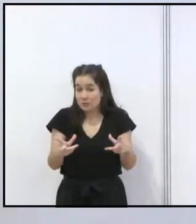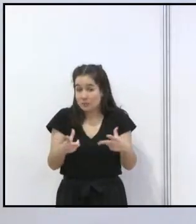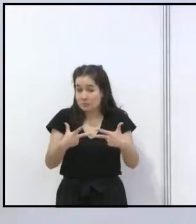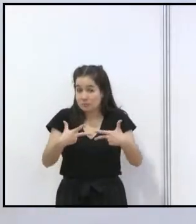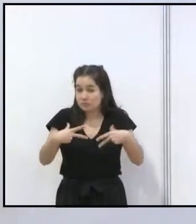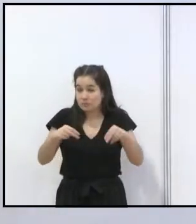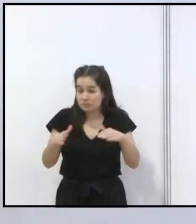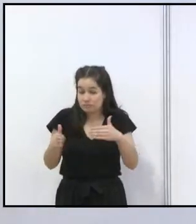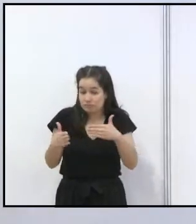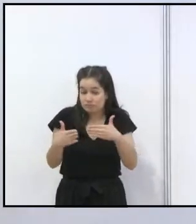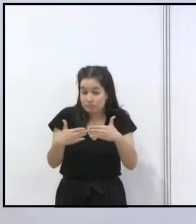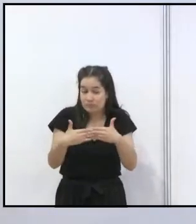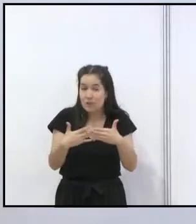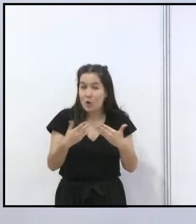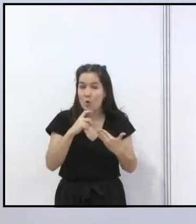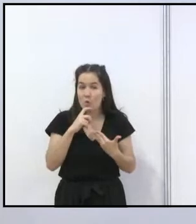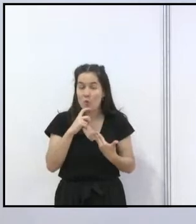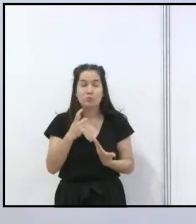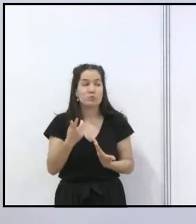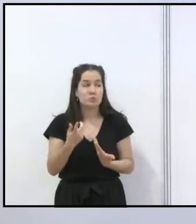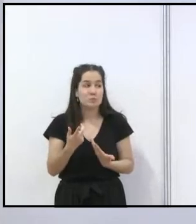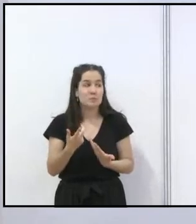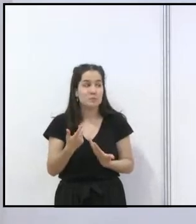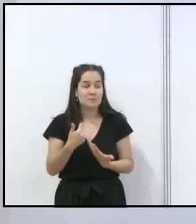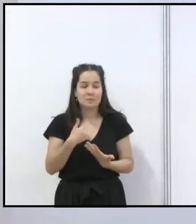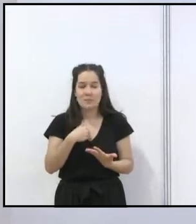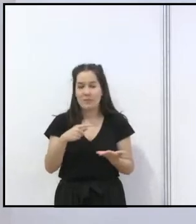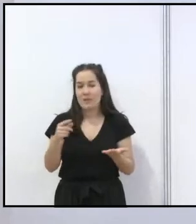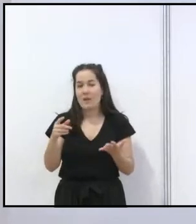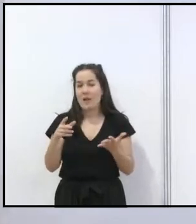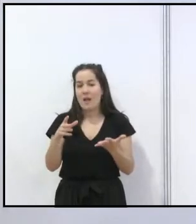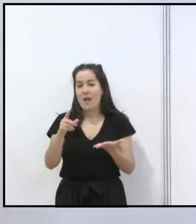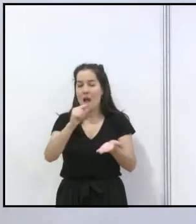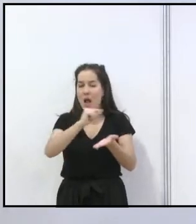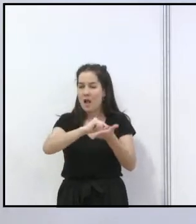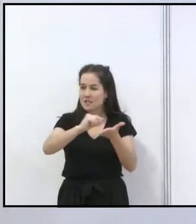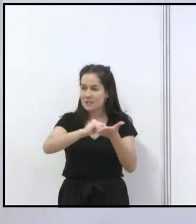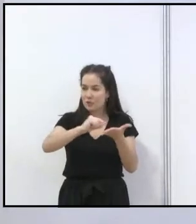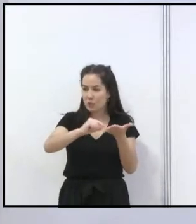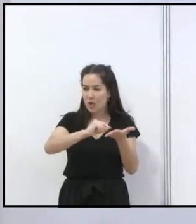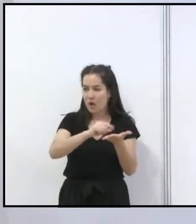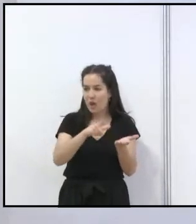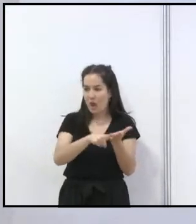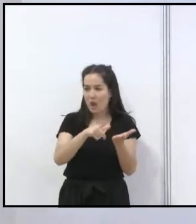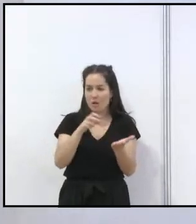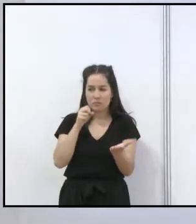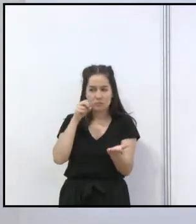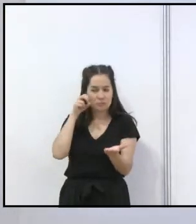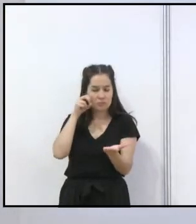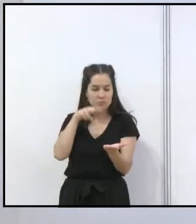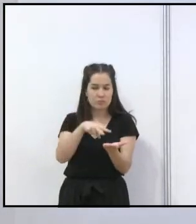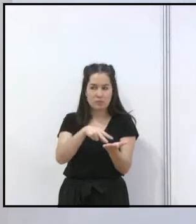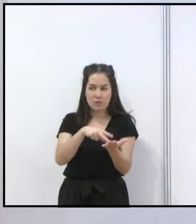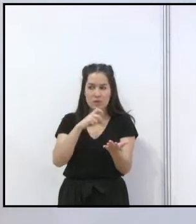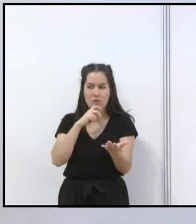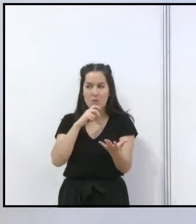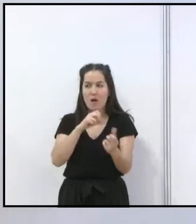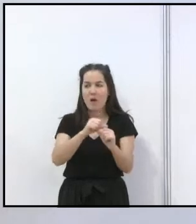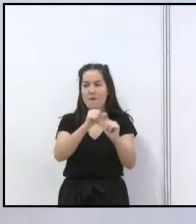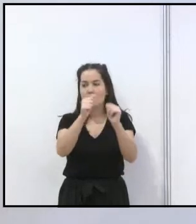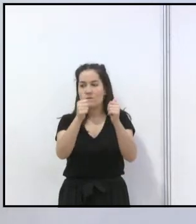de alguna forma representa, ¿no?, una manera de mirar la literatura también, que es una manera dialogada, a veces